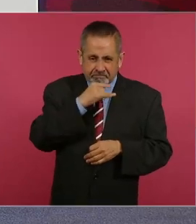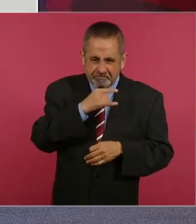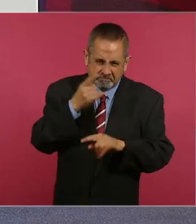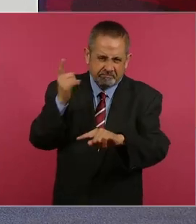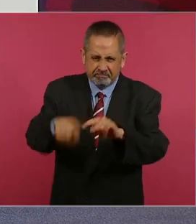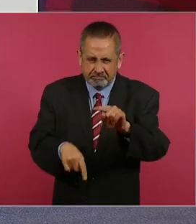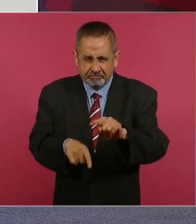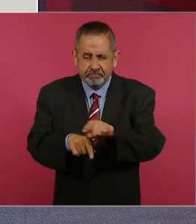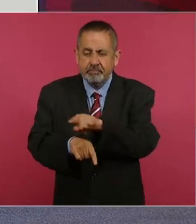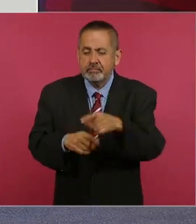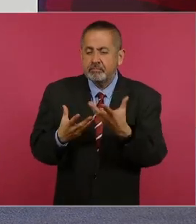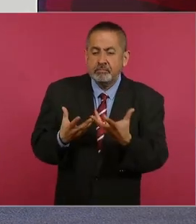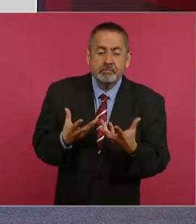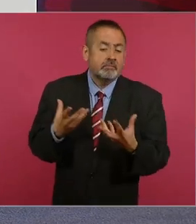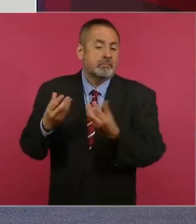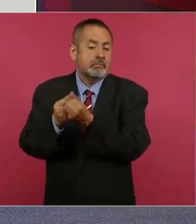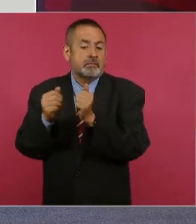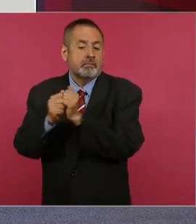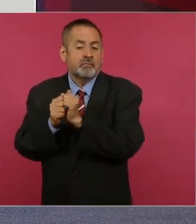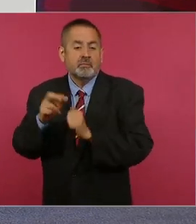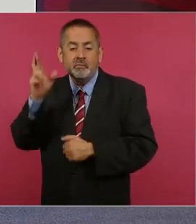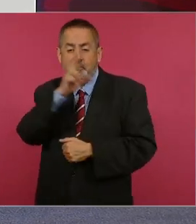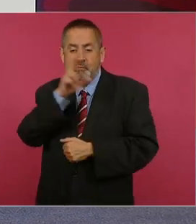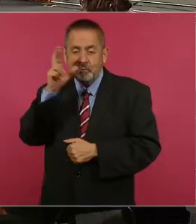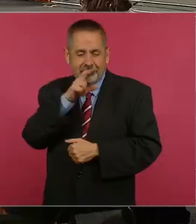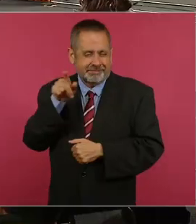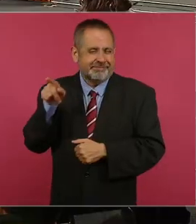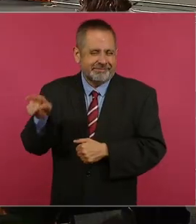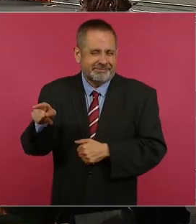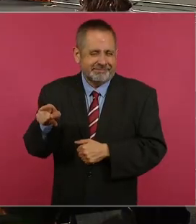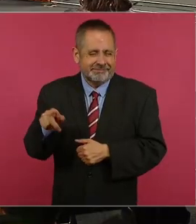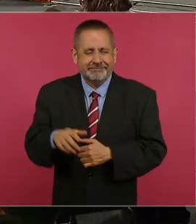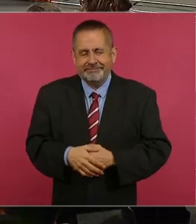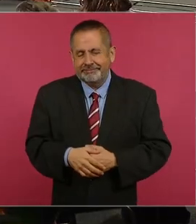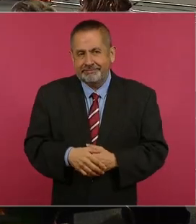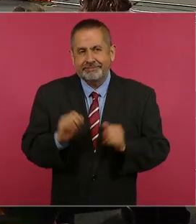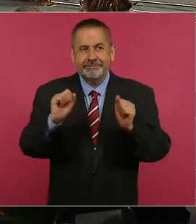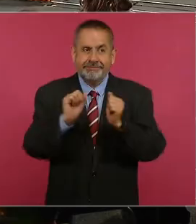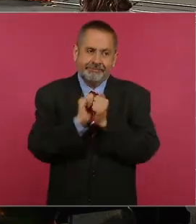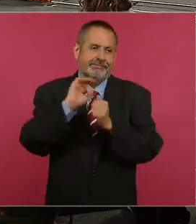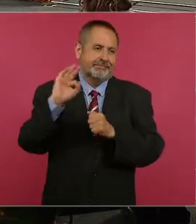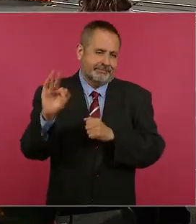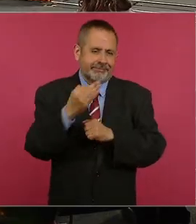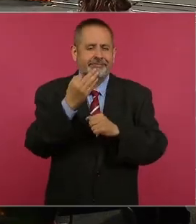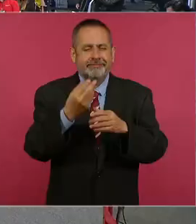son filiales de Moscú, Confederación de la Clase Media.